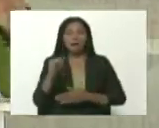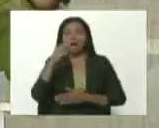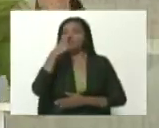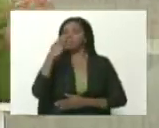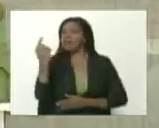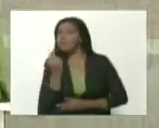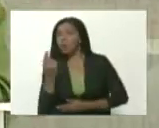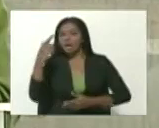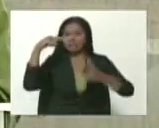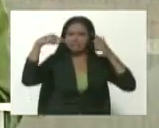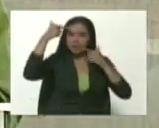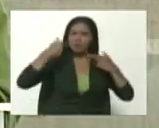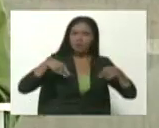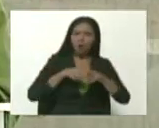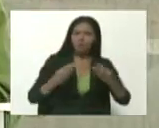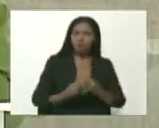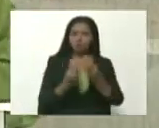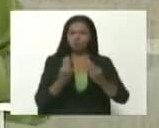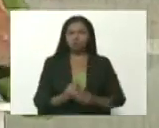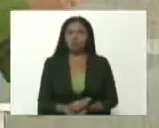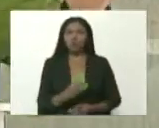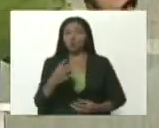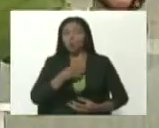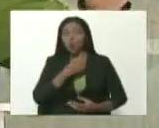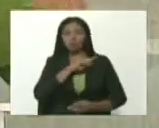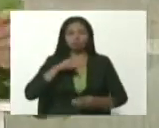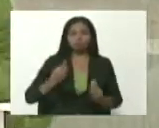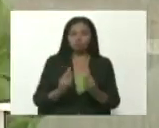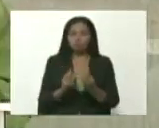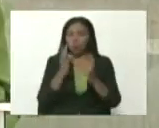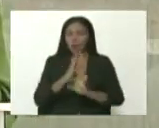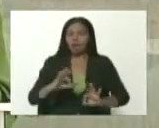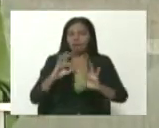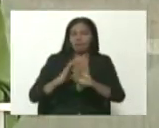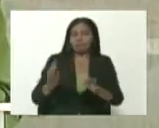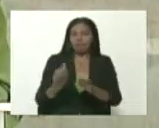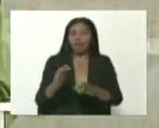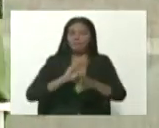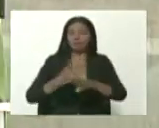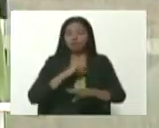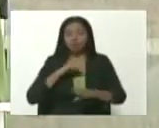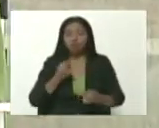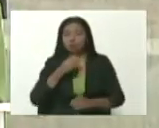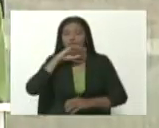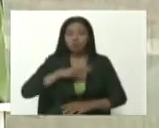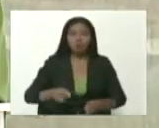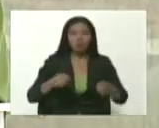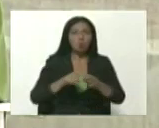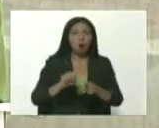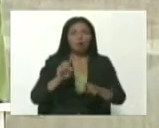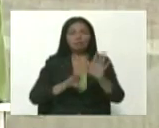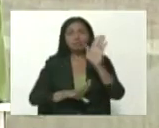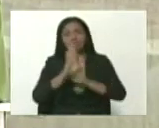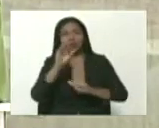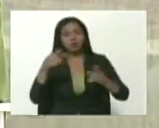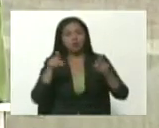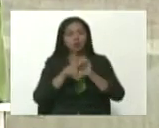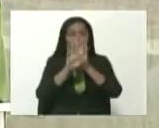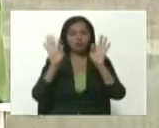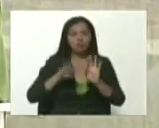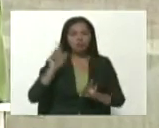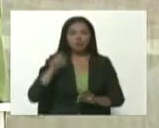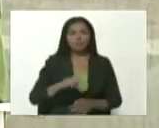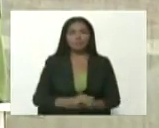somos Chávez. No podrán con nosotros por eso, porque somos la historia en pleno desarrollo,